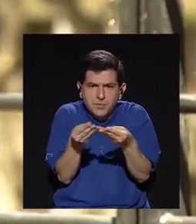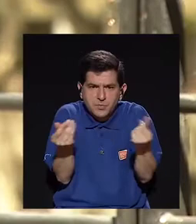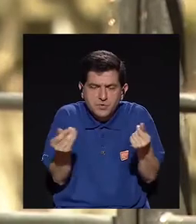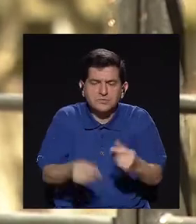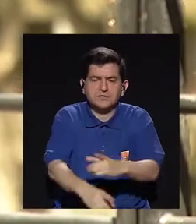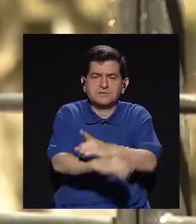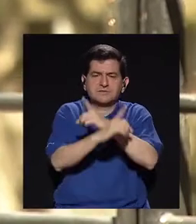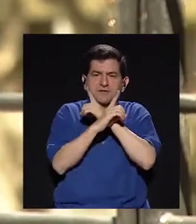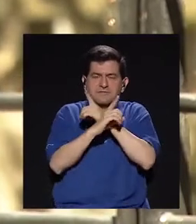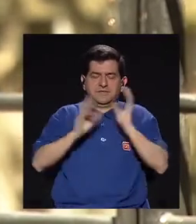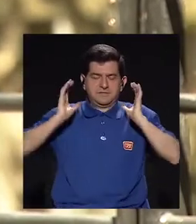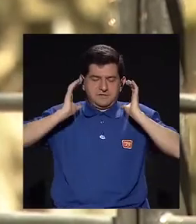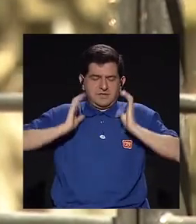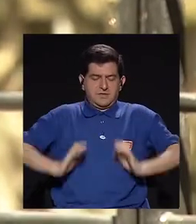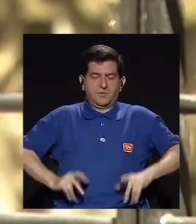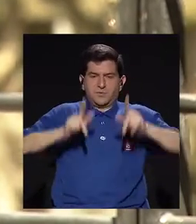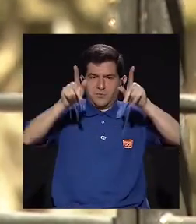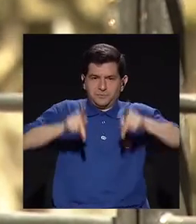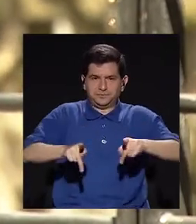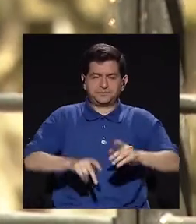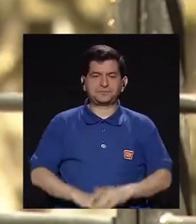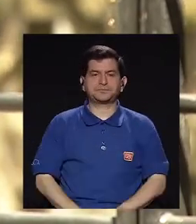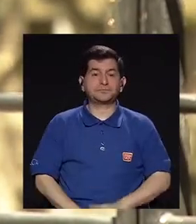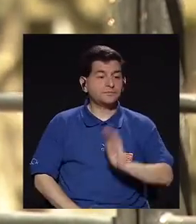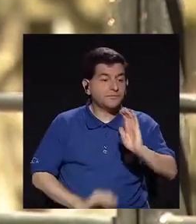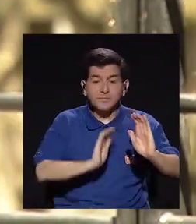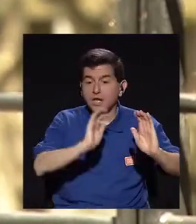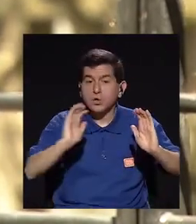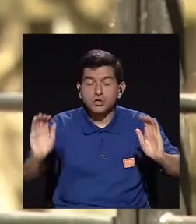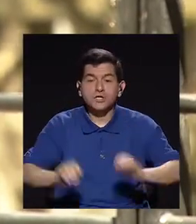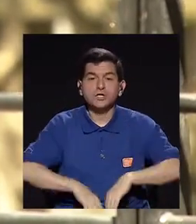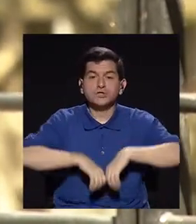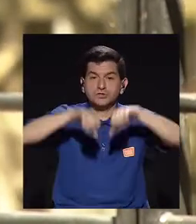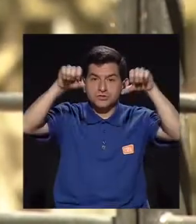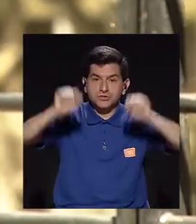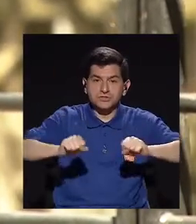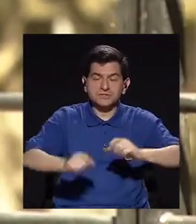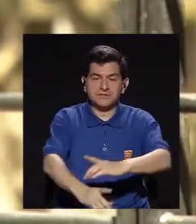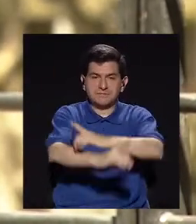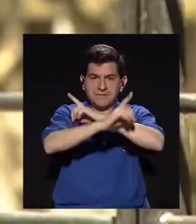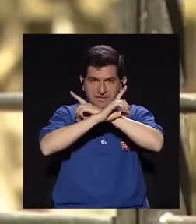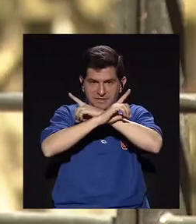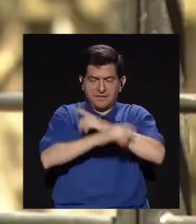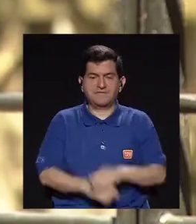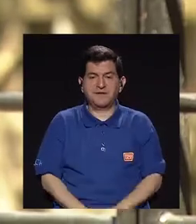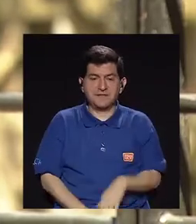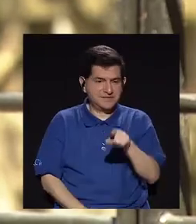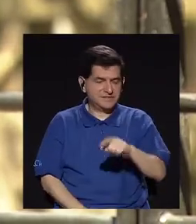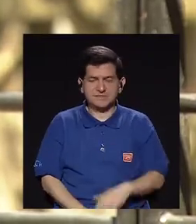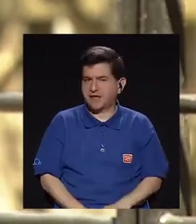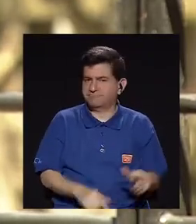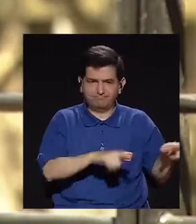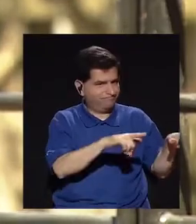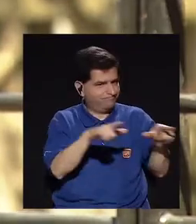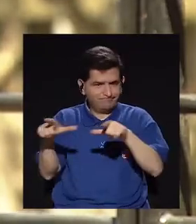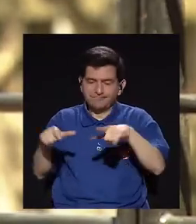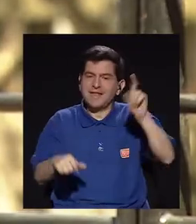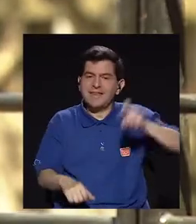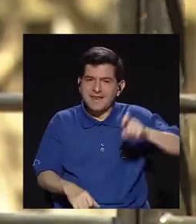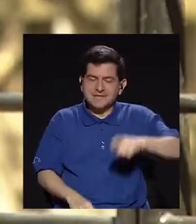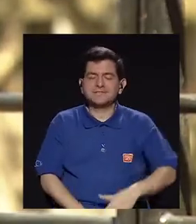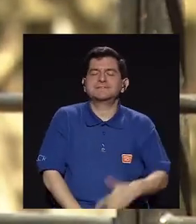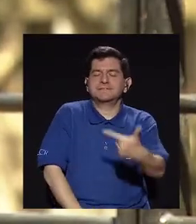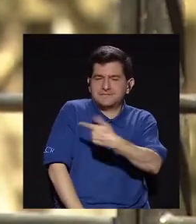producir las defensas del organismo de las personas. Entonces los niños, como su sistema inmunológico está inmaduro,